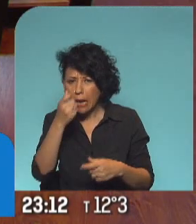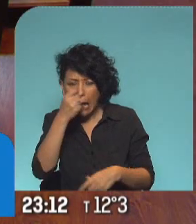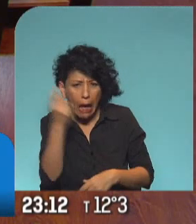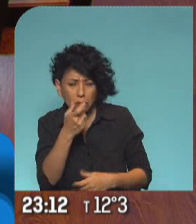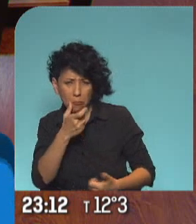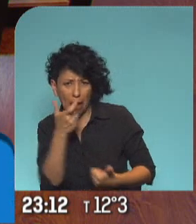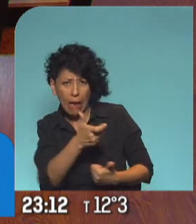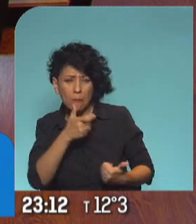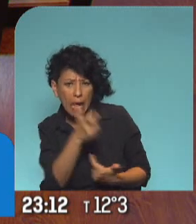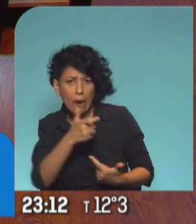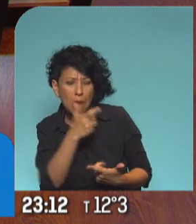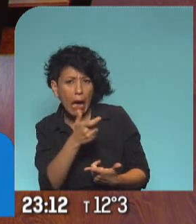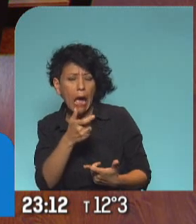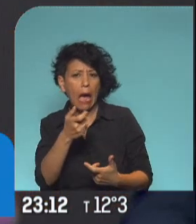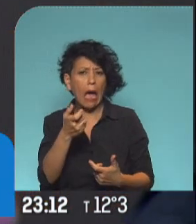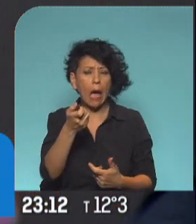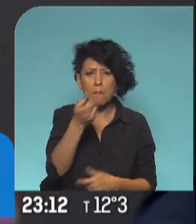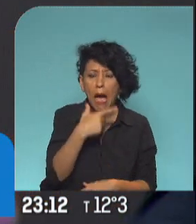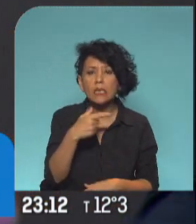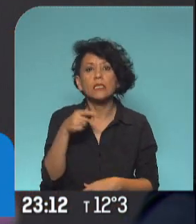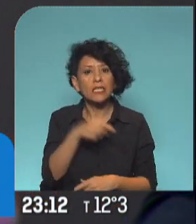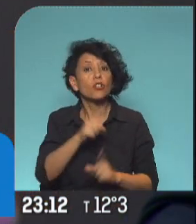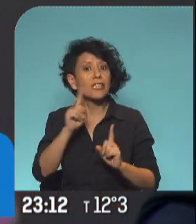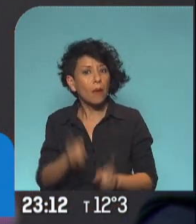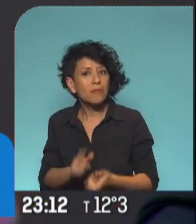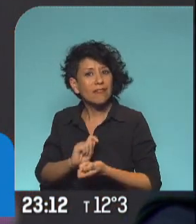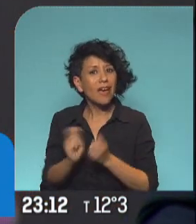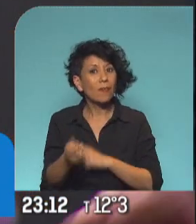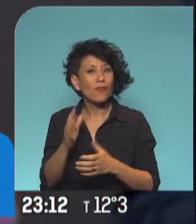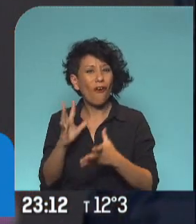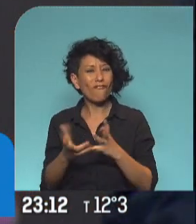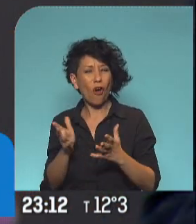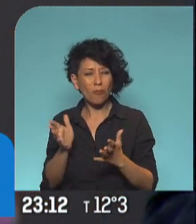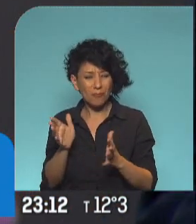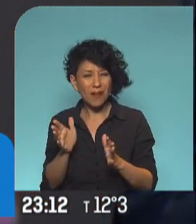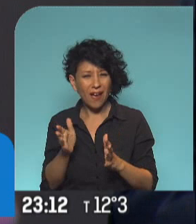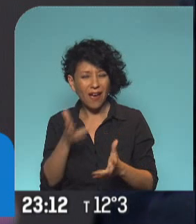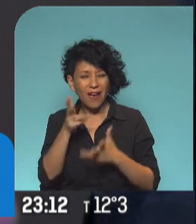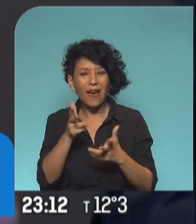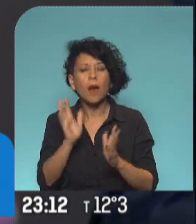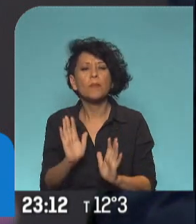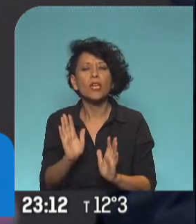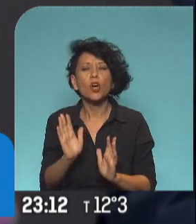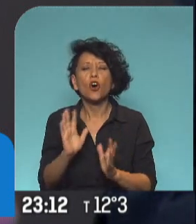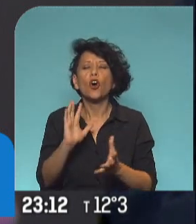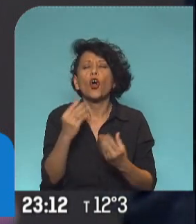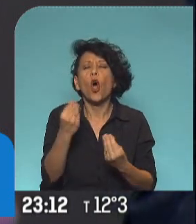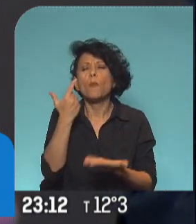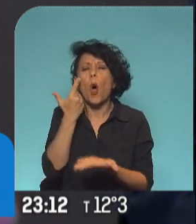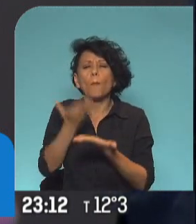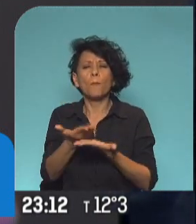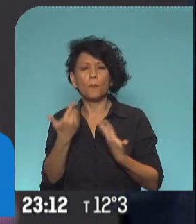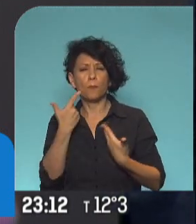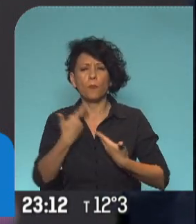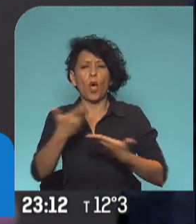Macri, eso le cambió un poco también la manera en la que él hacía el approach. Pero vayamos a cómo él se presenta. Él se presenta con una